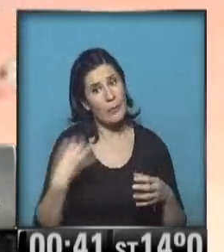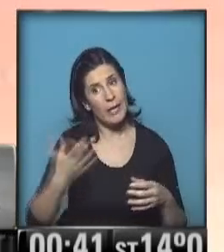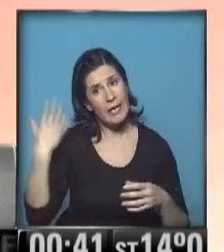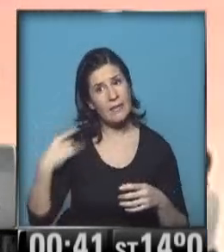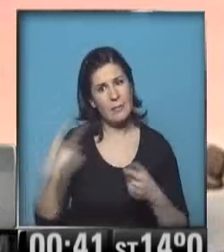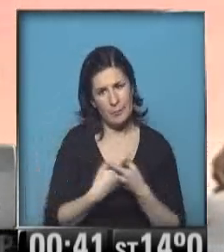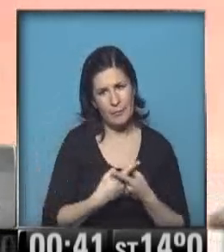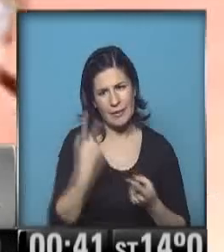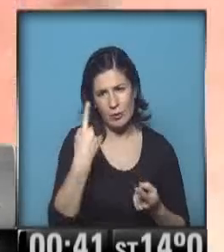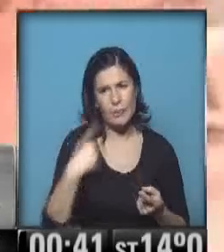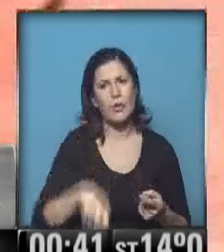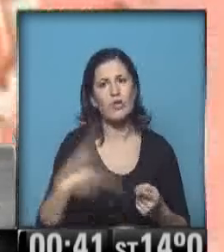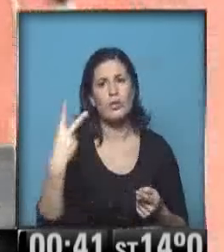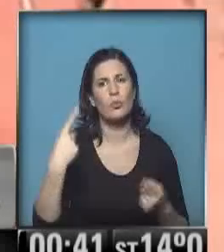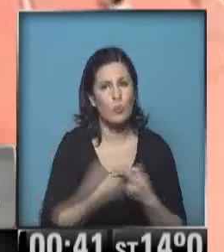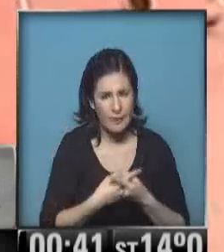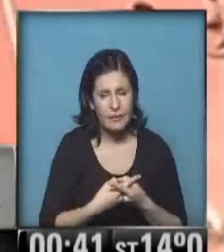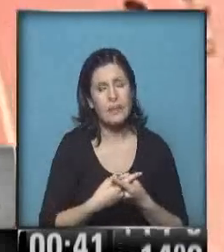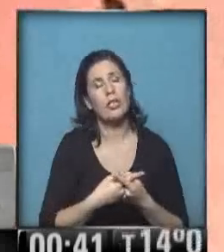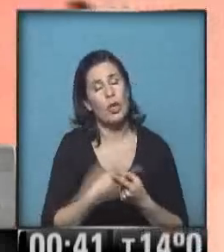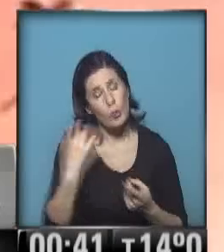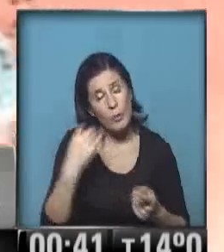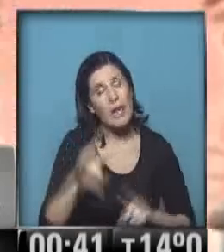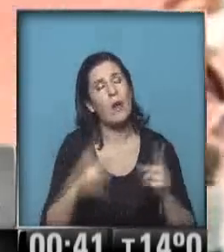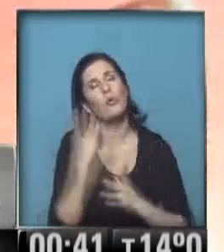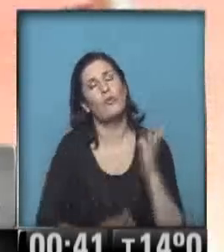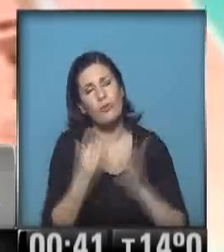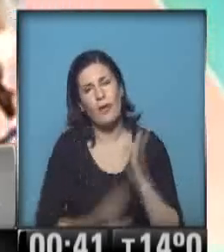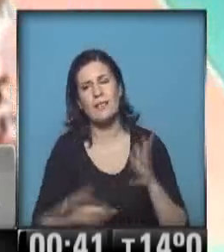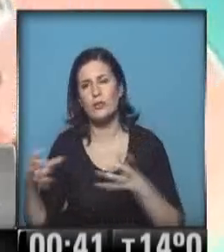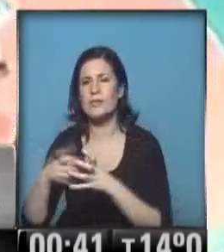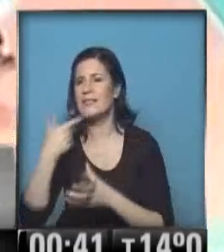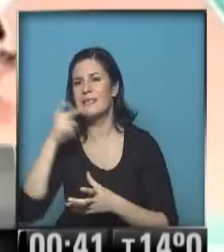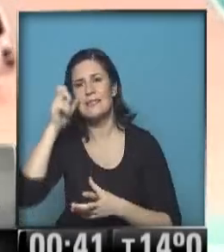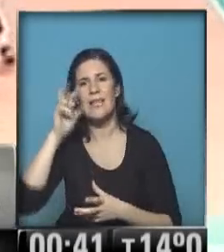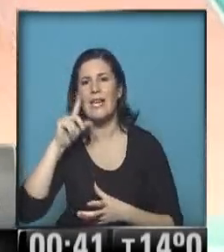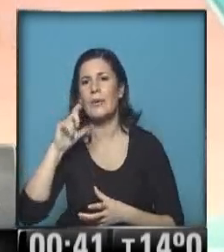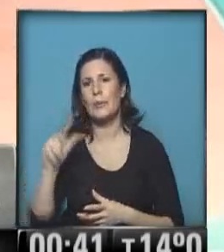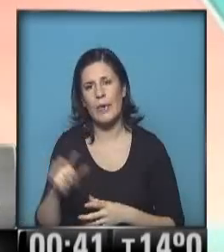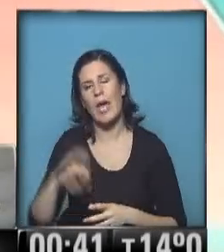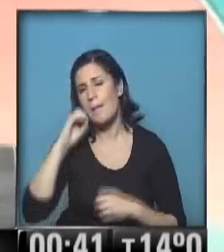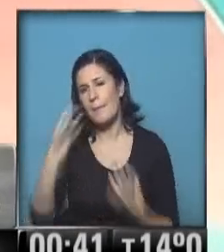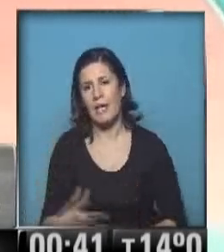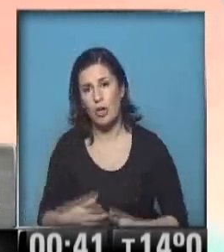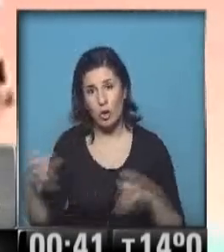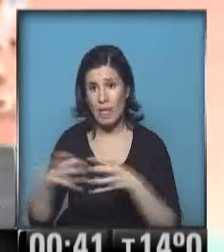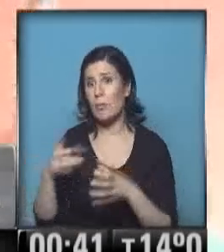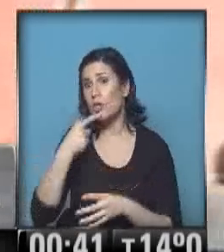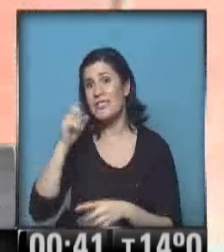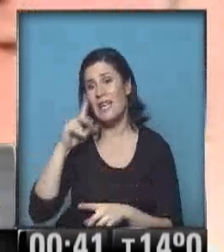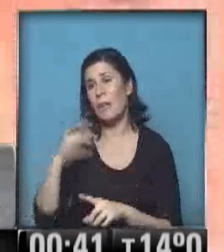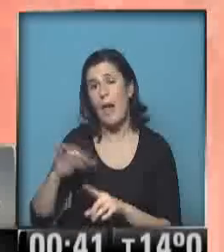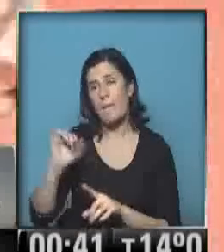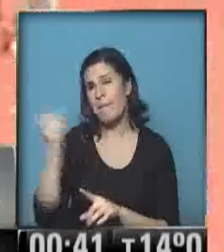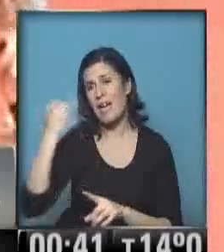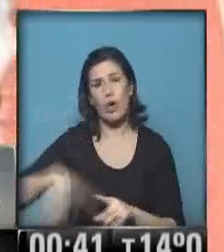tenido muchos errores. Y eso le permitió a Serbia hacer un gran partido, más allá de que es uno de los equipos más duros que tiene este Mundial de Vóley que se